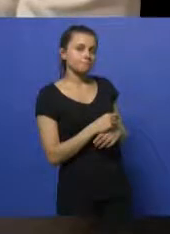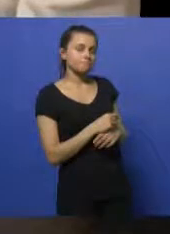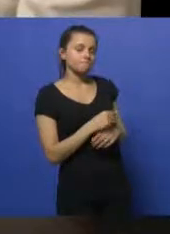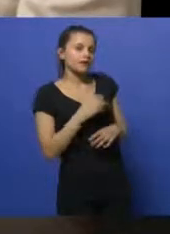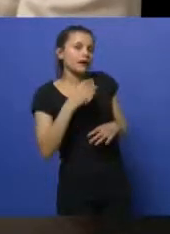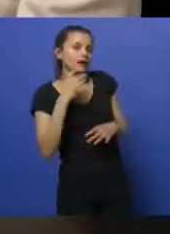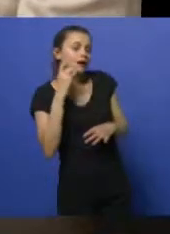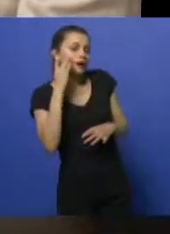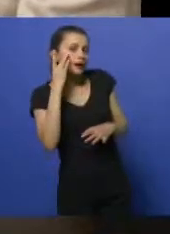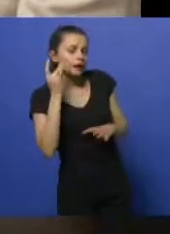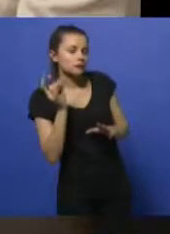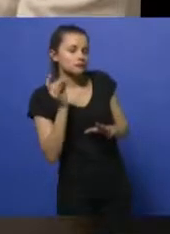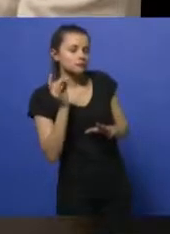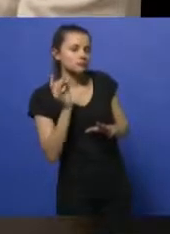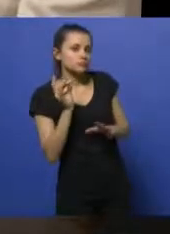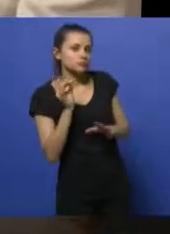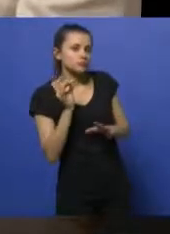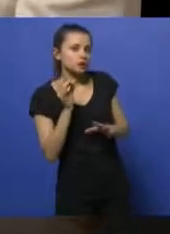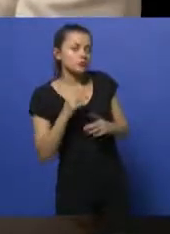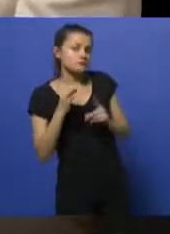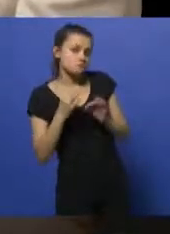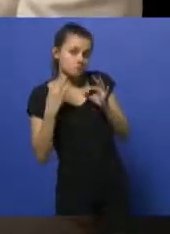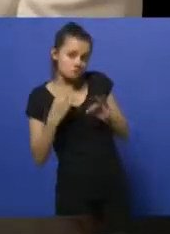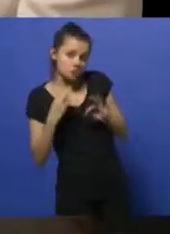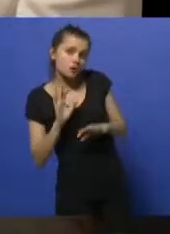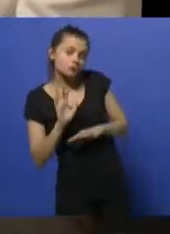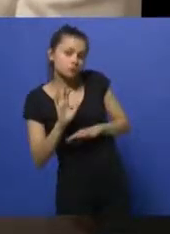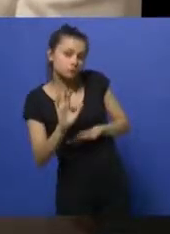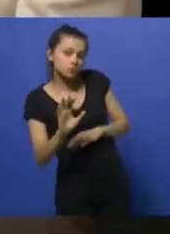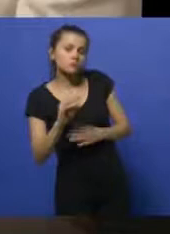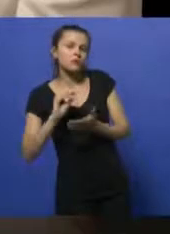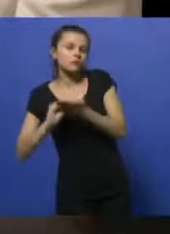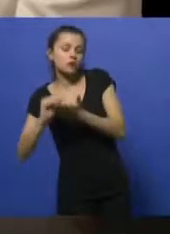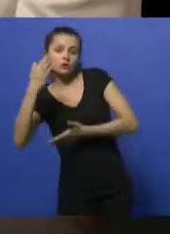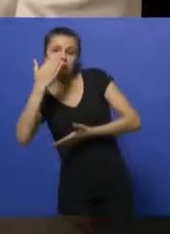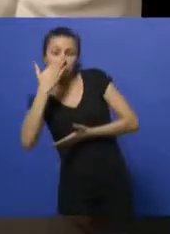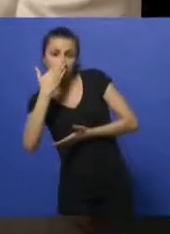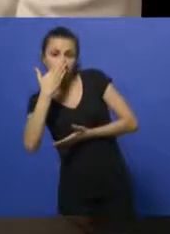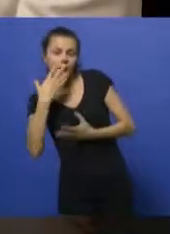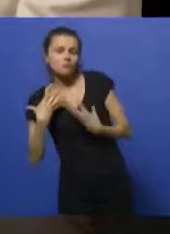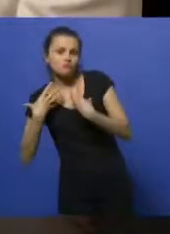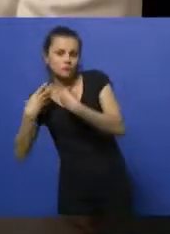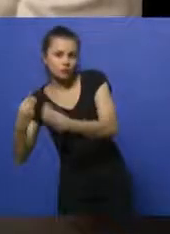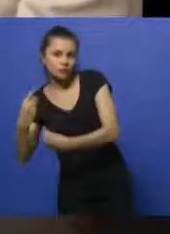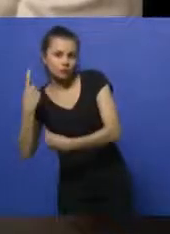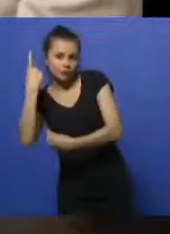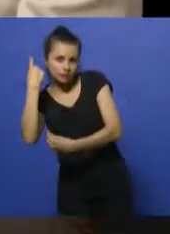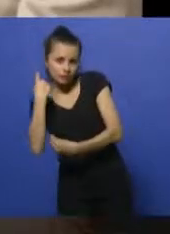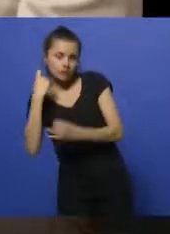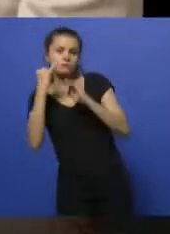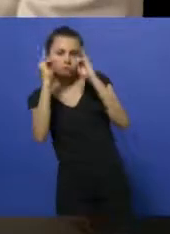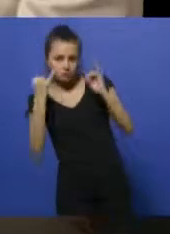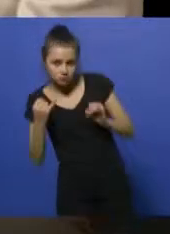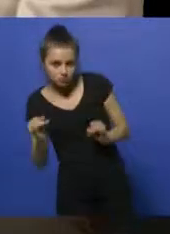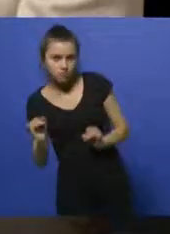algo de optimismo que, por ejemplo, los legisladores cordobeses hayan apoyado ayer el